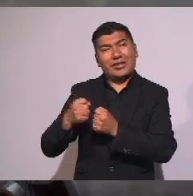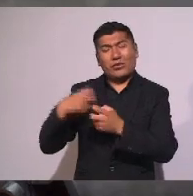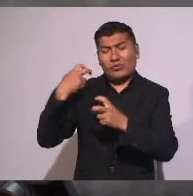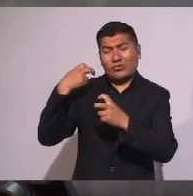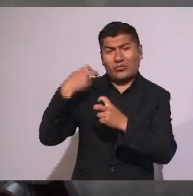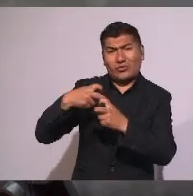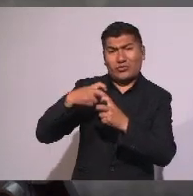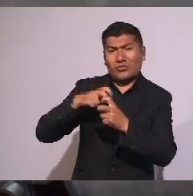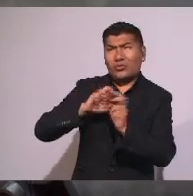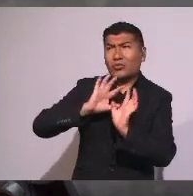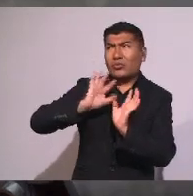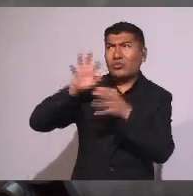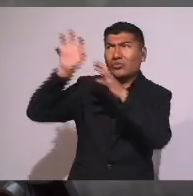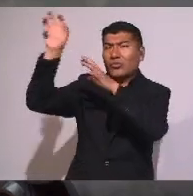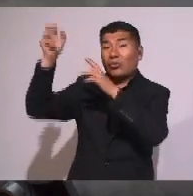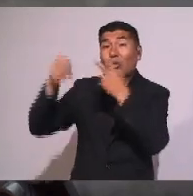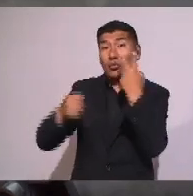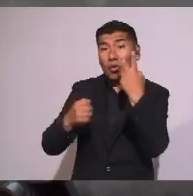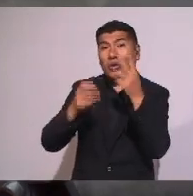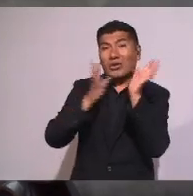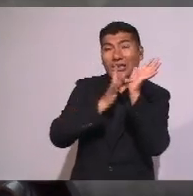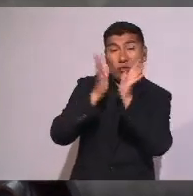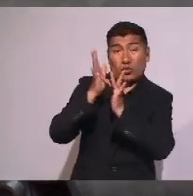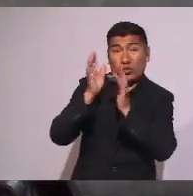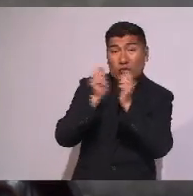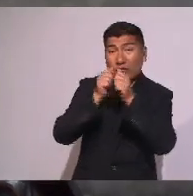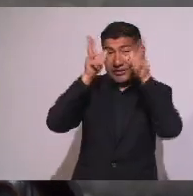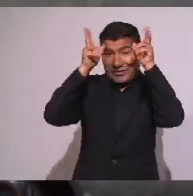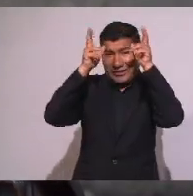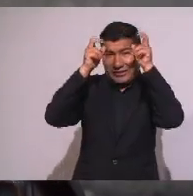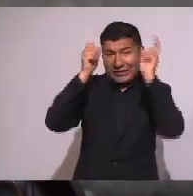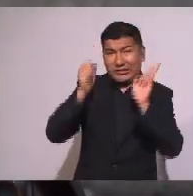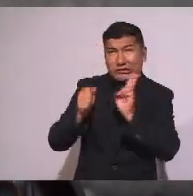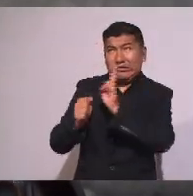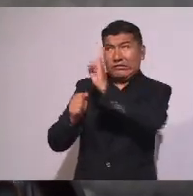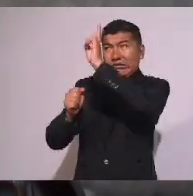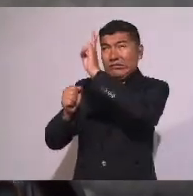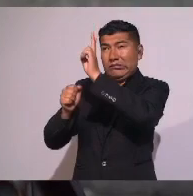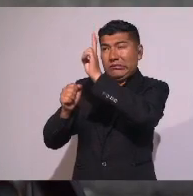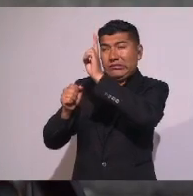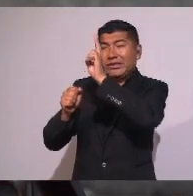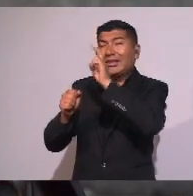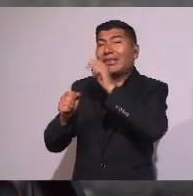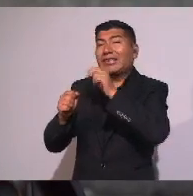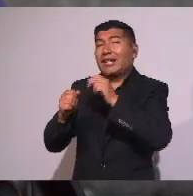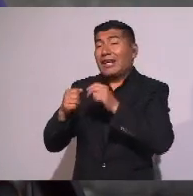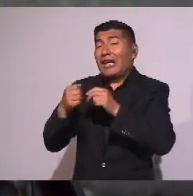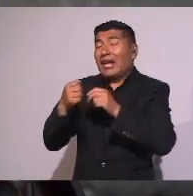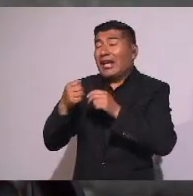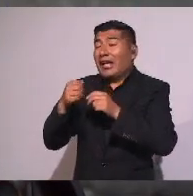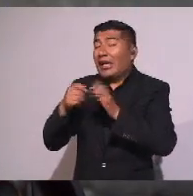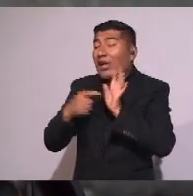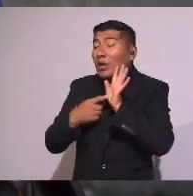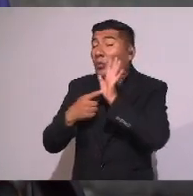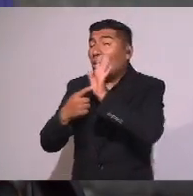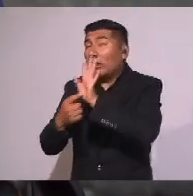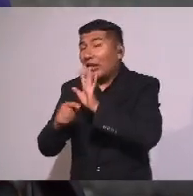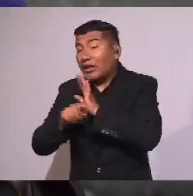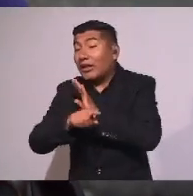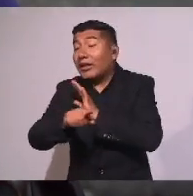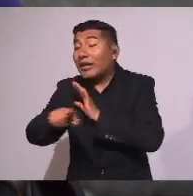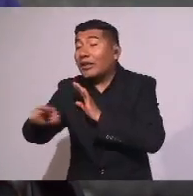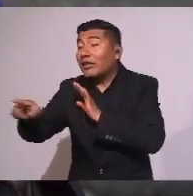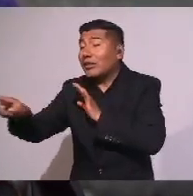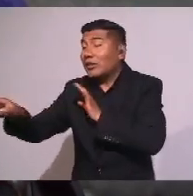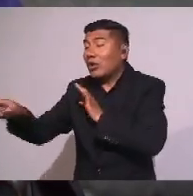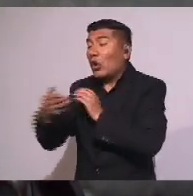alto. Te voy a mostrar, le muestra todos los reinos del mundo, todo el poder, toda la riqueza,